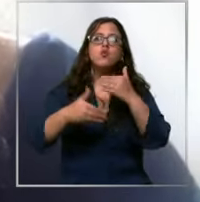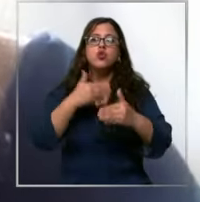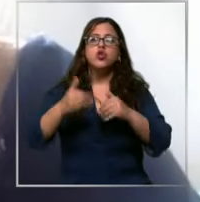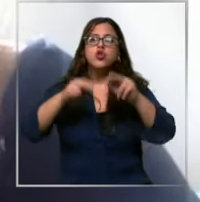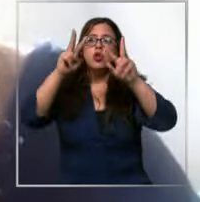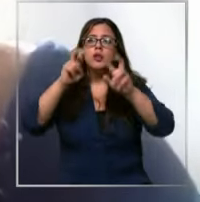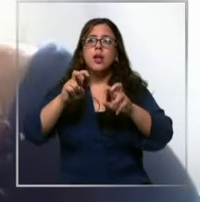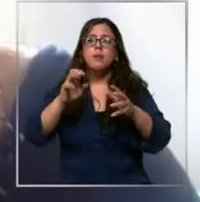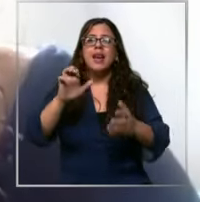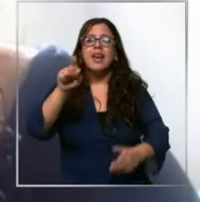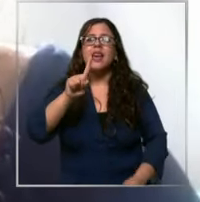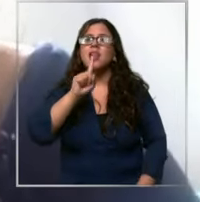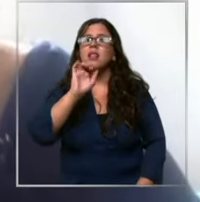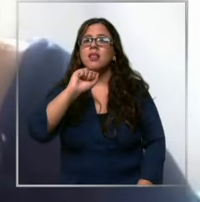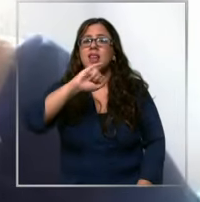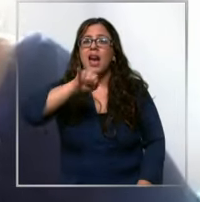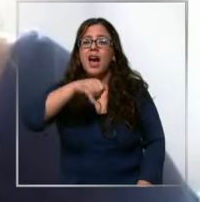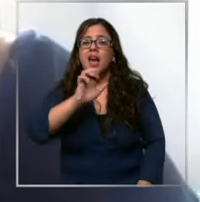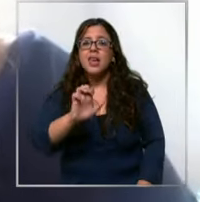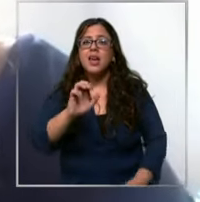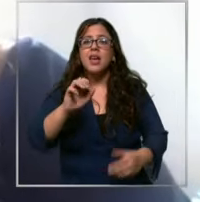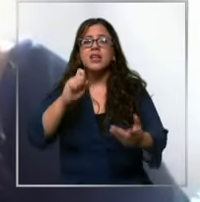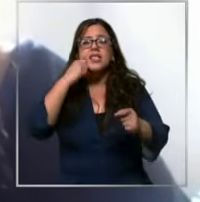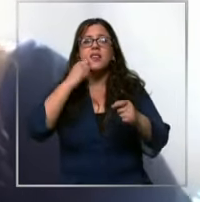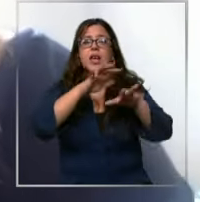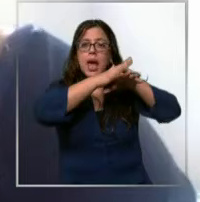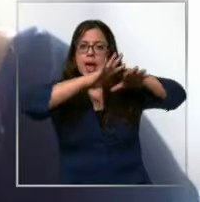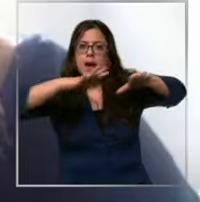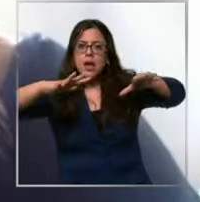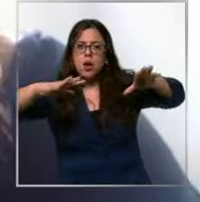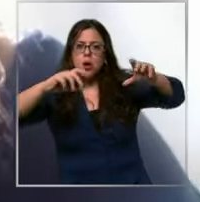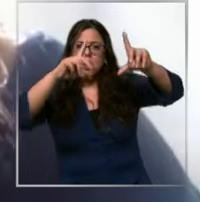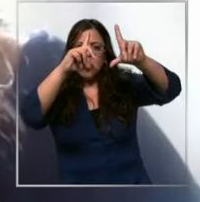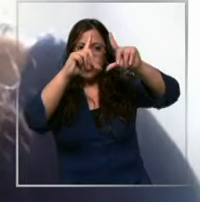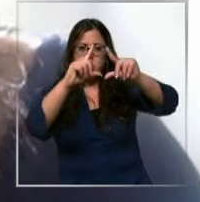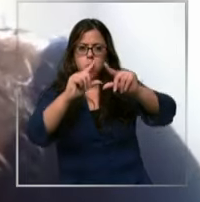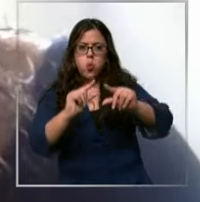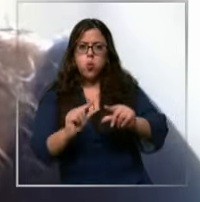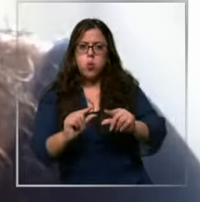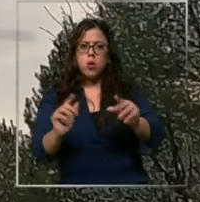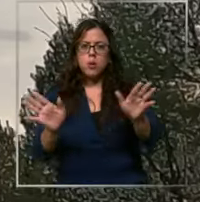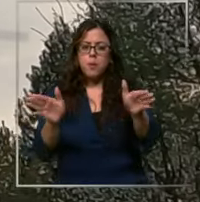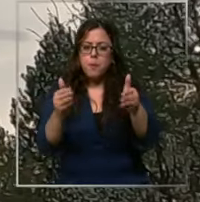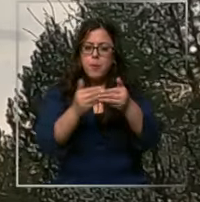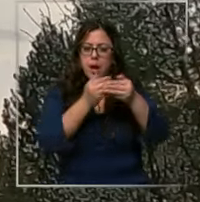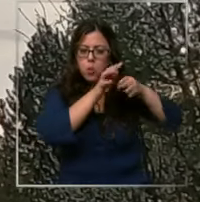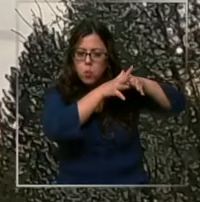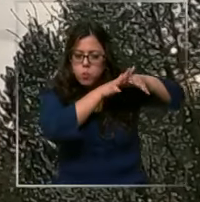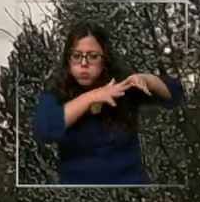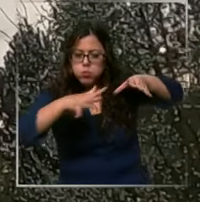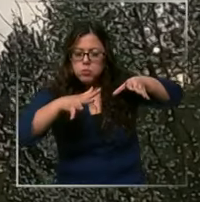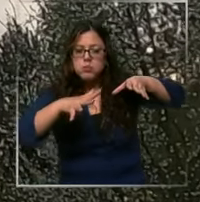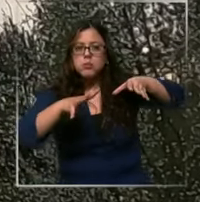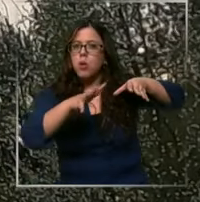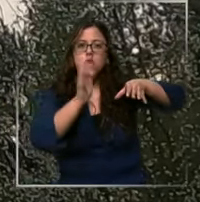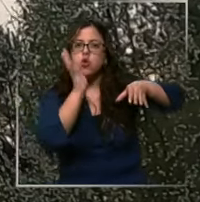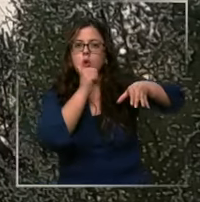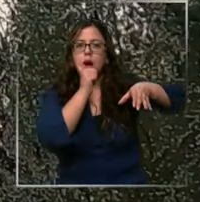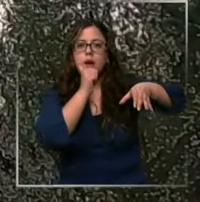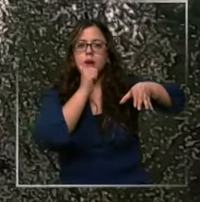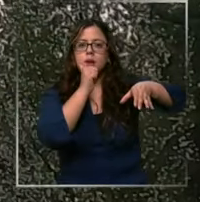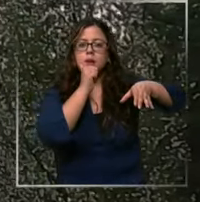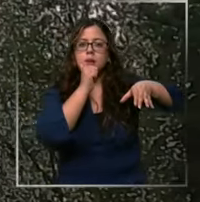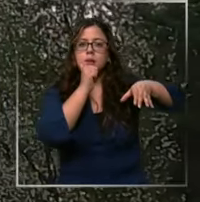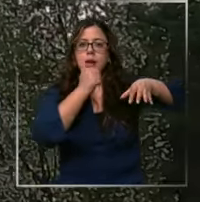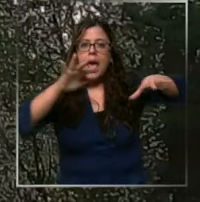llama estiaje, que es cuando los ríos tienen como menor caudal. Entonces se cierra y no alcanza a llegar al río. Y cuando pasa, que sea al mar, perdón.